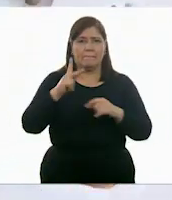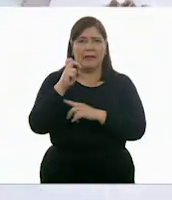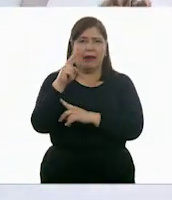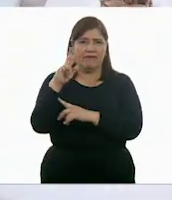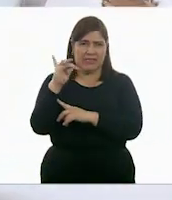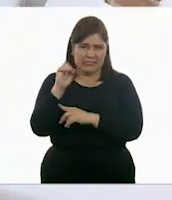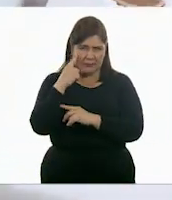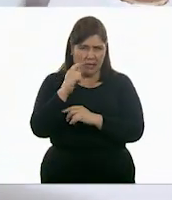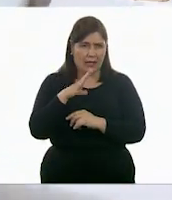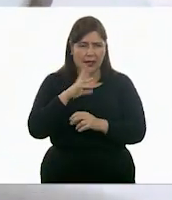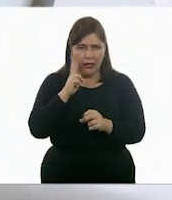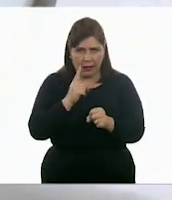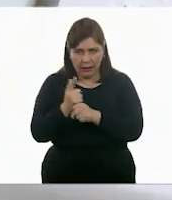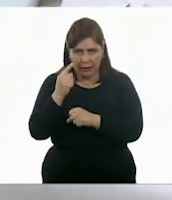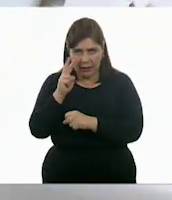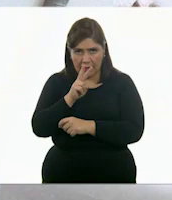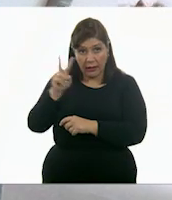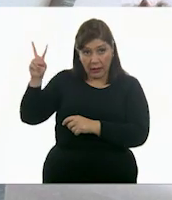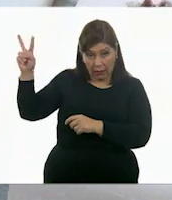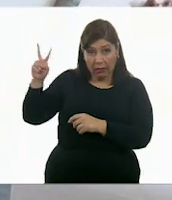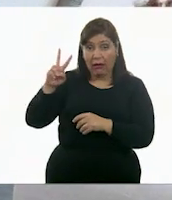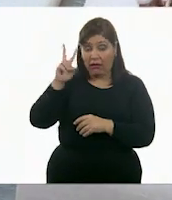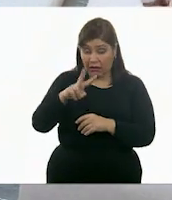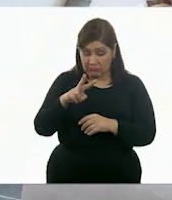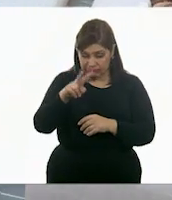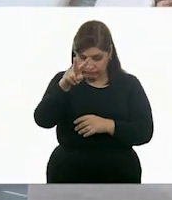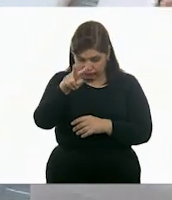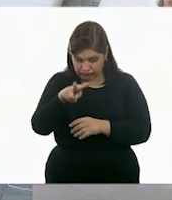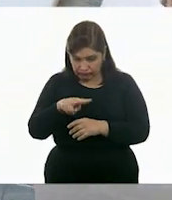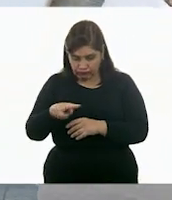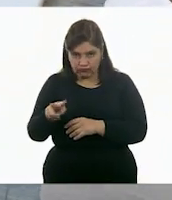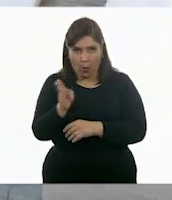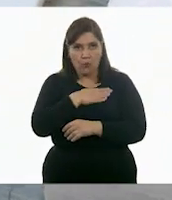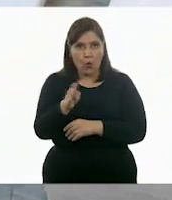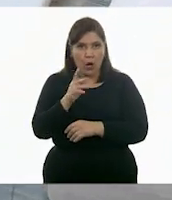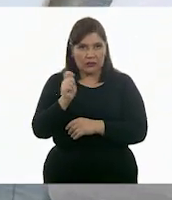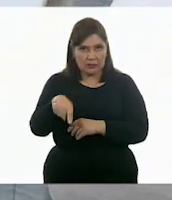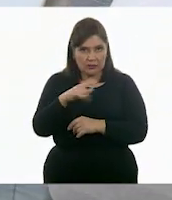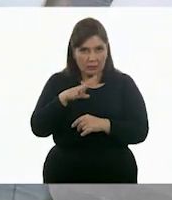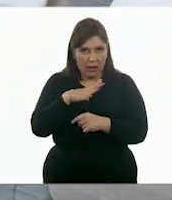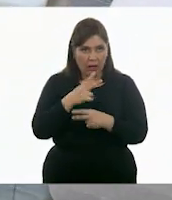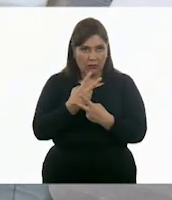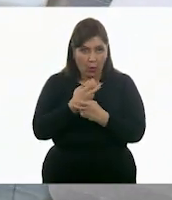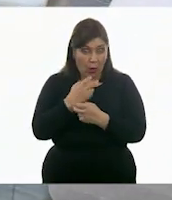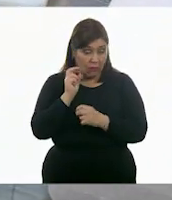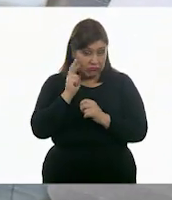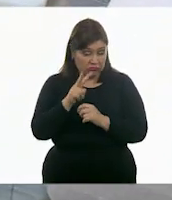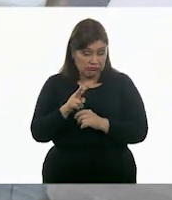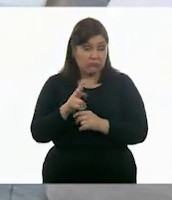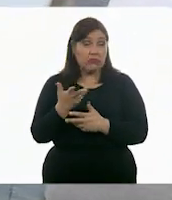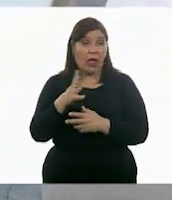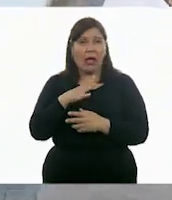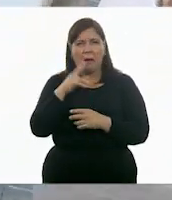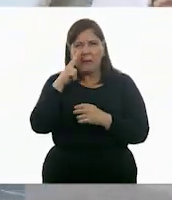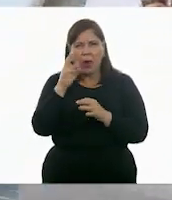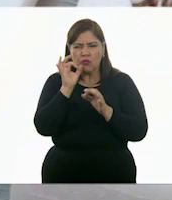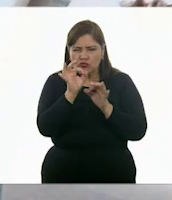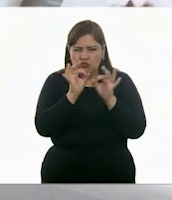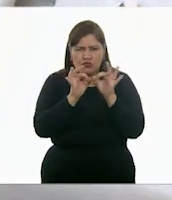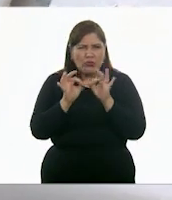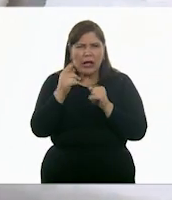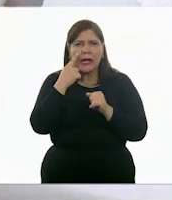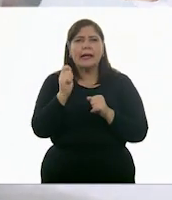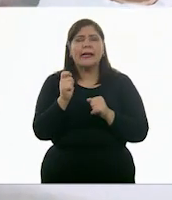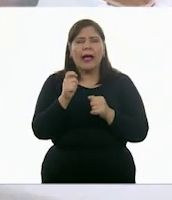ver, el esqueleto está en muy buenas condiciones. Aquí tenemos, por ejemplo, una especie de agujeritos, que es